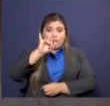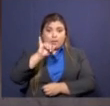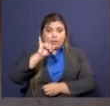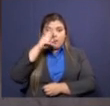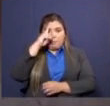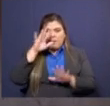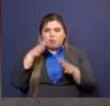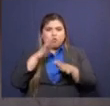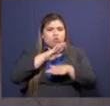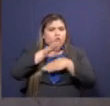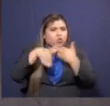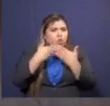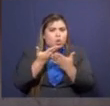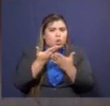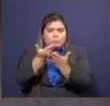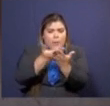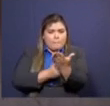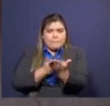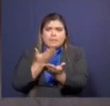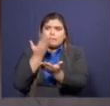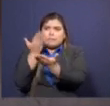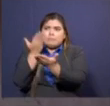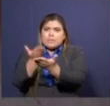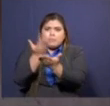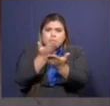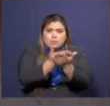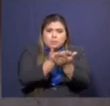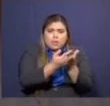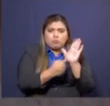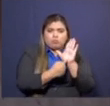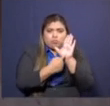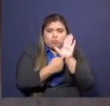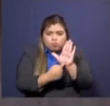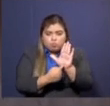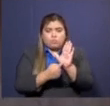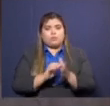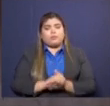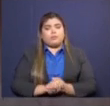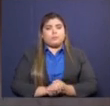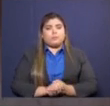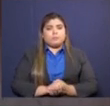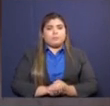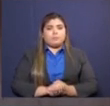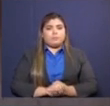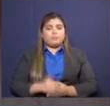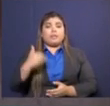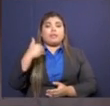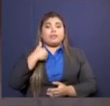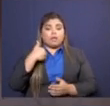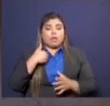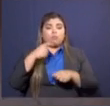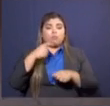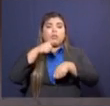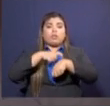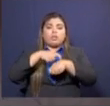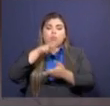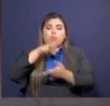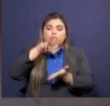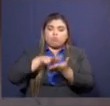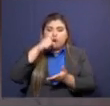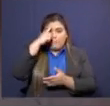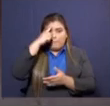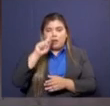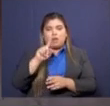las solicitudes que fueron presentadas y sustentadas cuenten con un periodo de autorización para